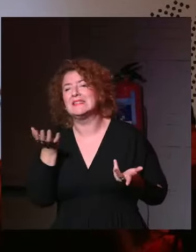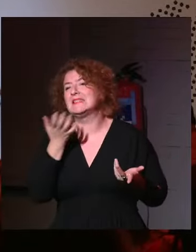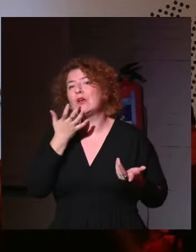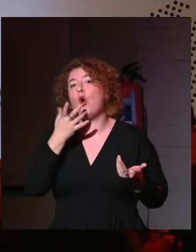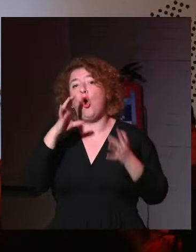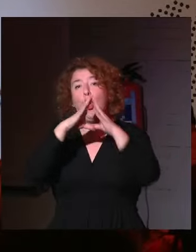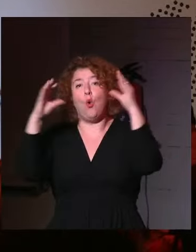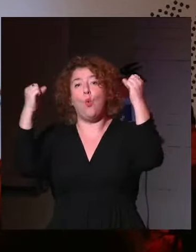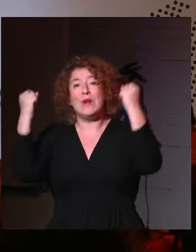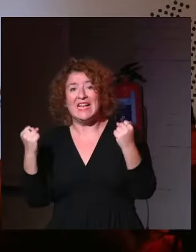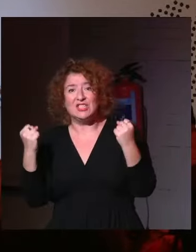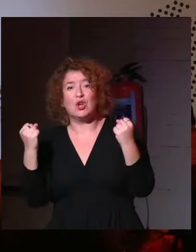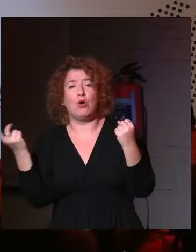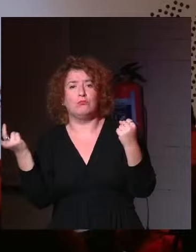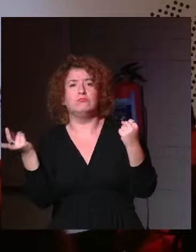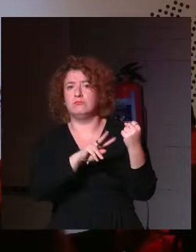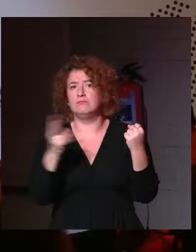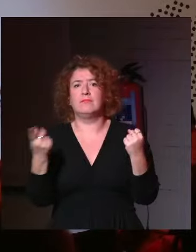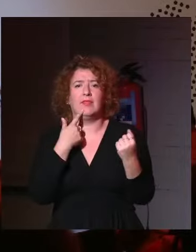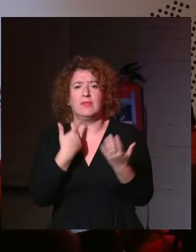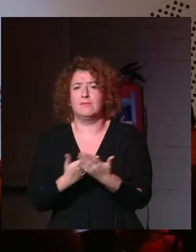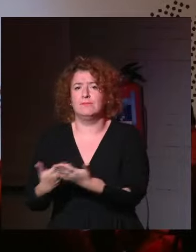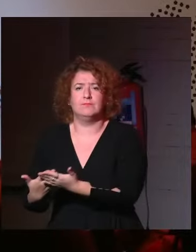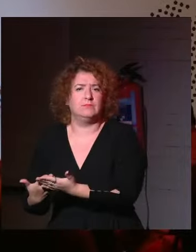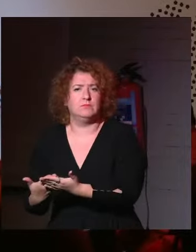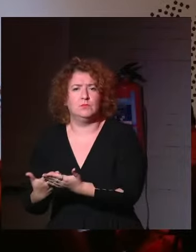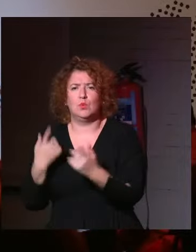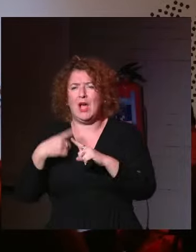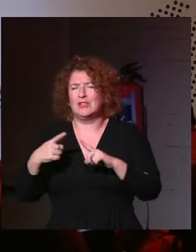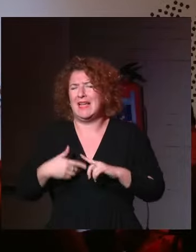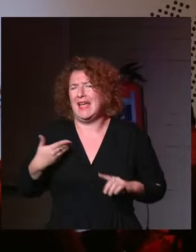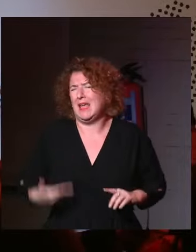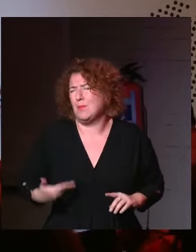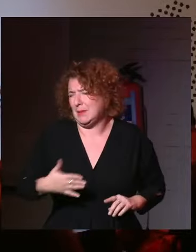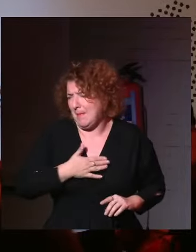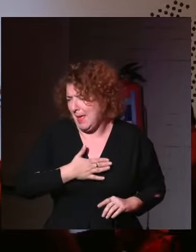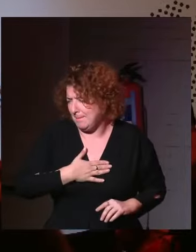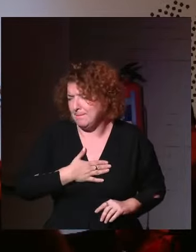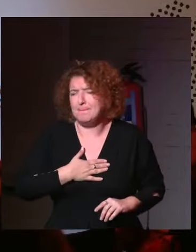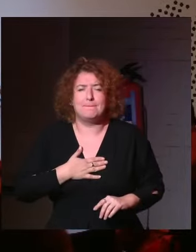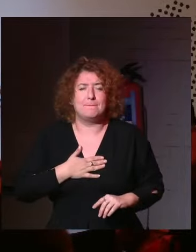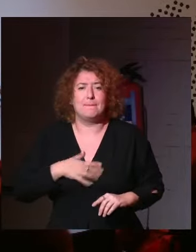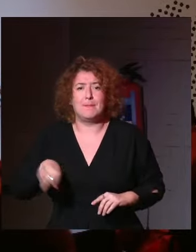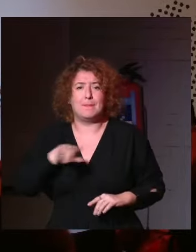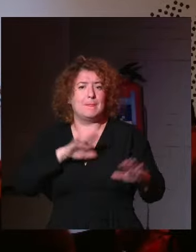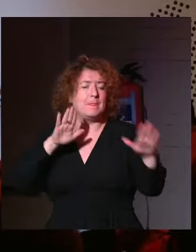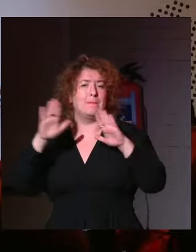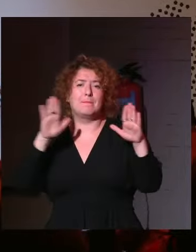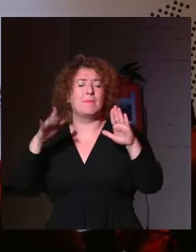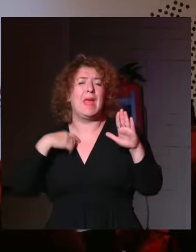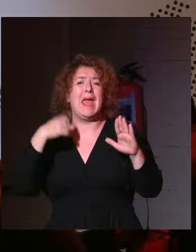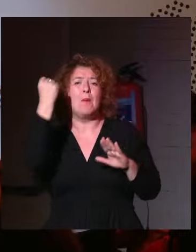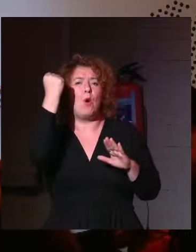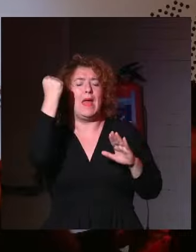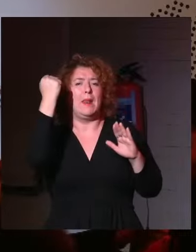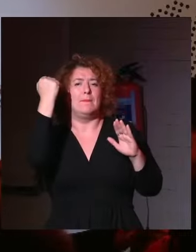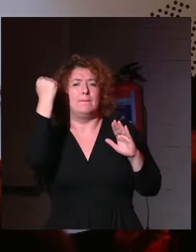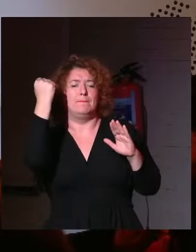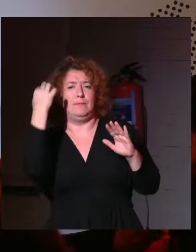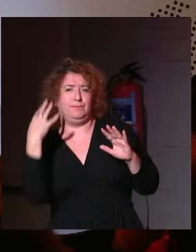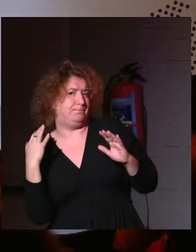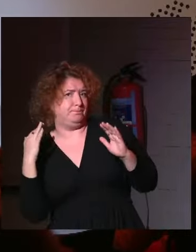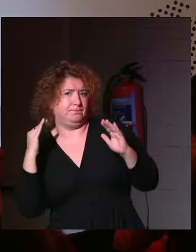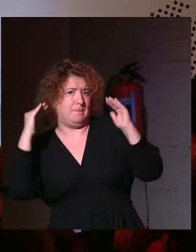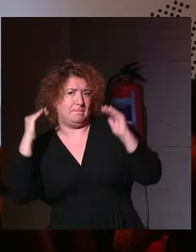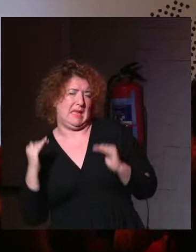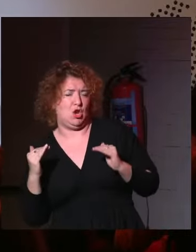UNESCO eh un dato que a mí me parece muy importante es que ya estamos en la época del des empoderamiento no y uniendo haciendo